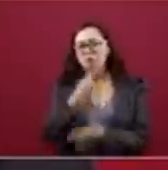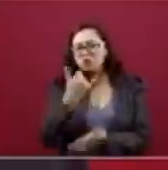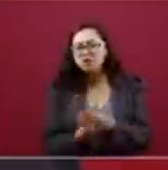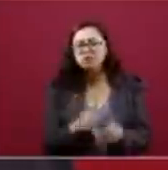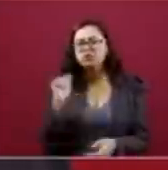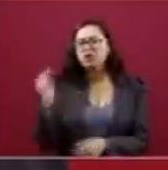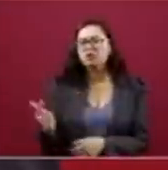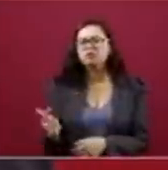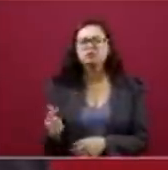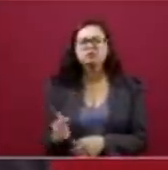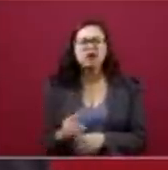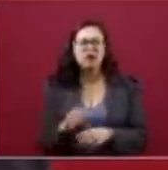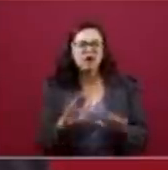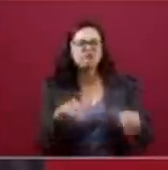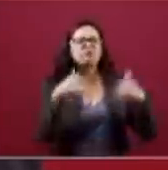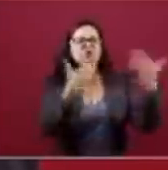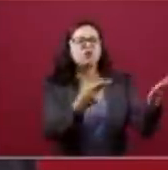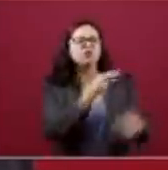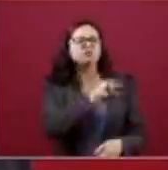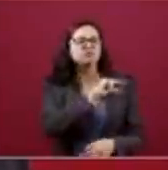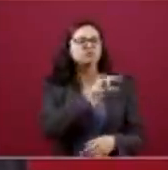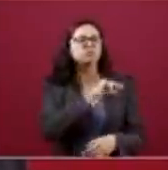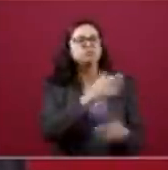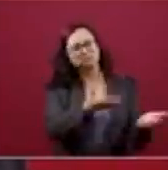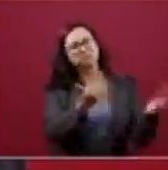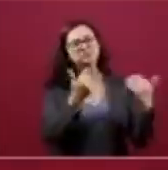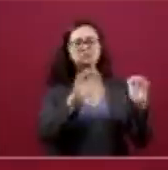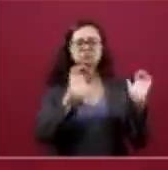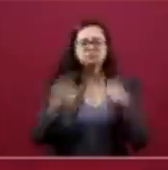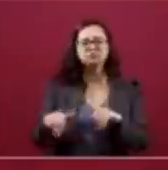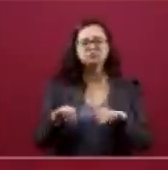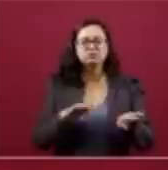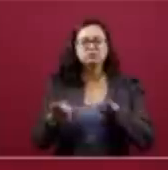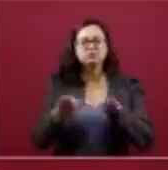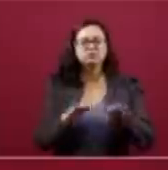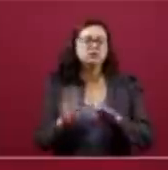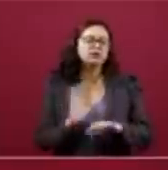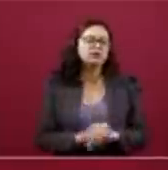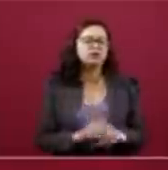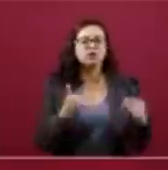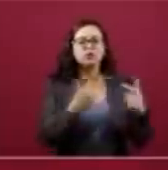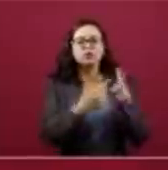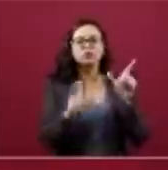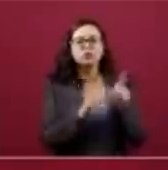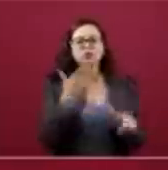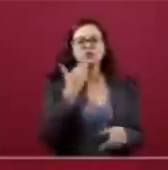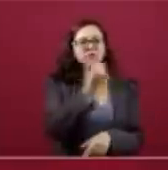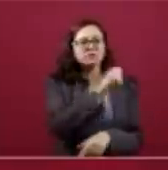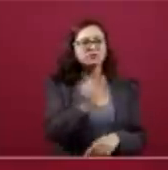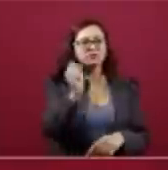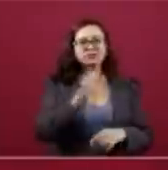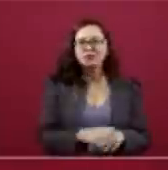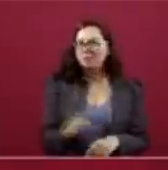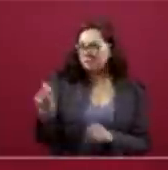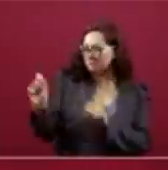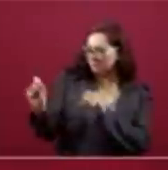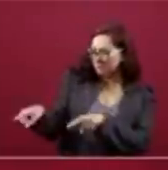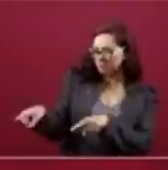se contrataba afuera, con un despacho, aunque se pudiese